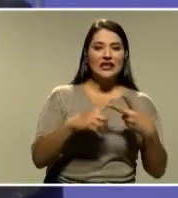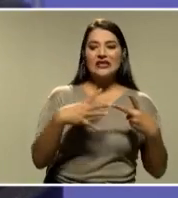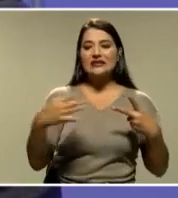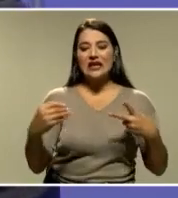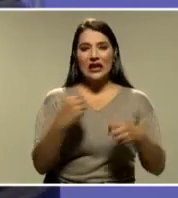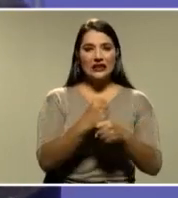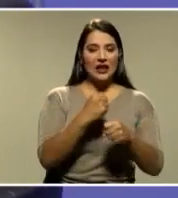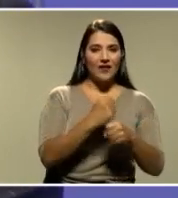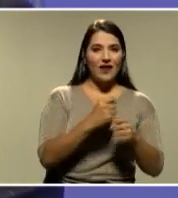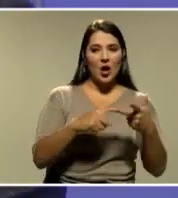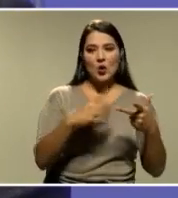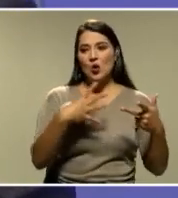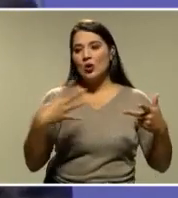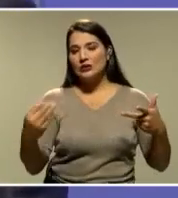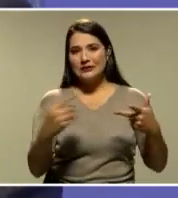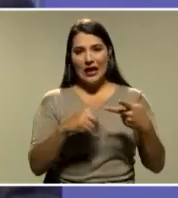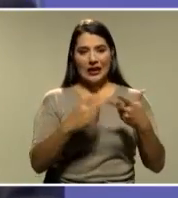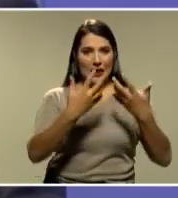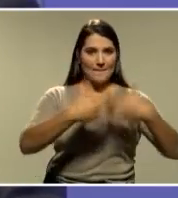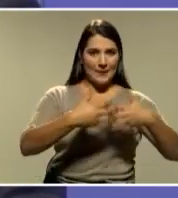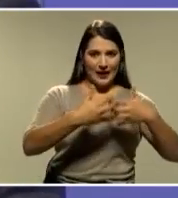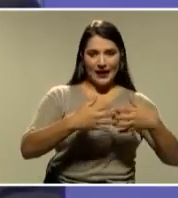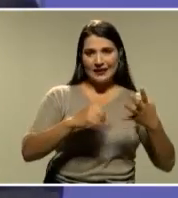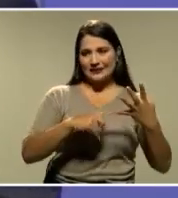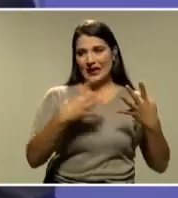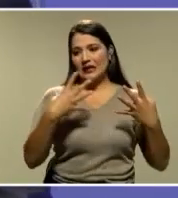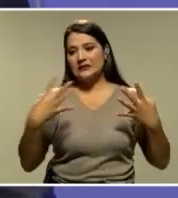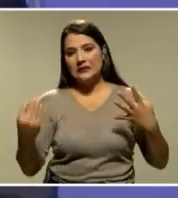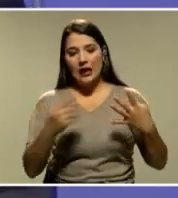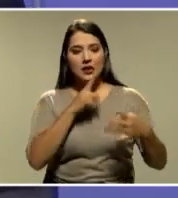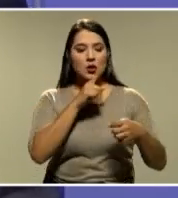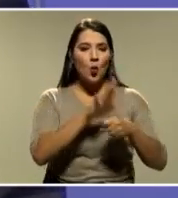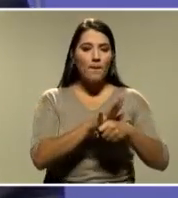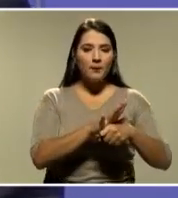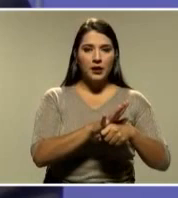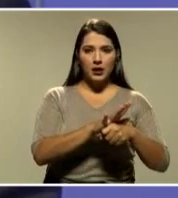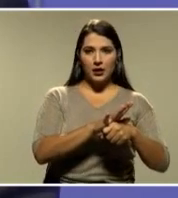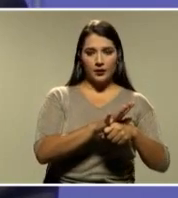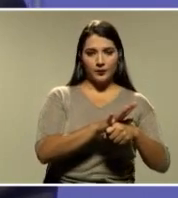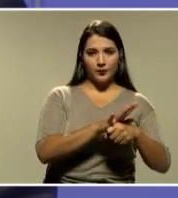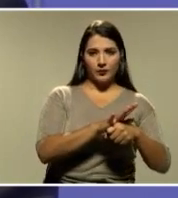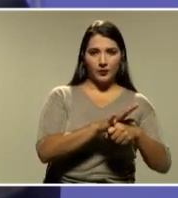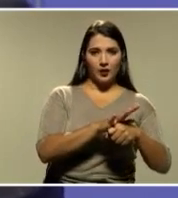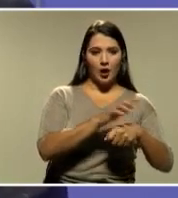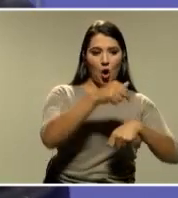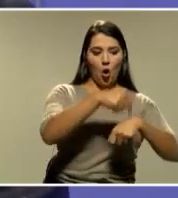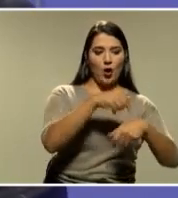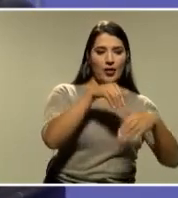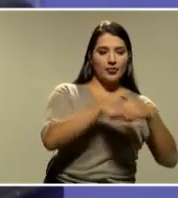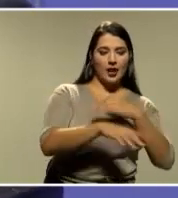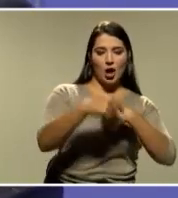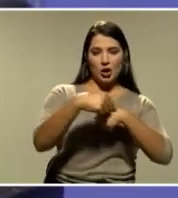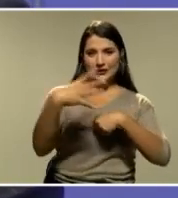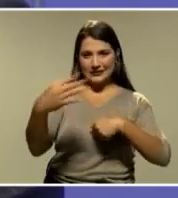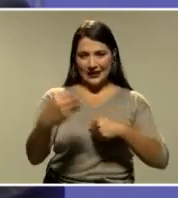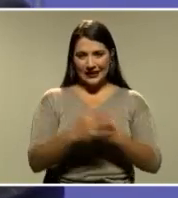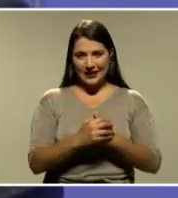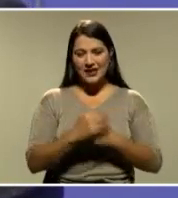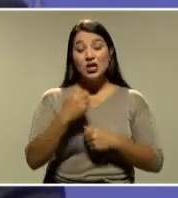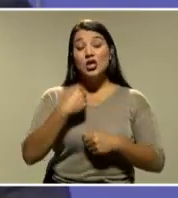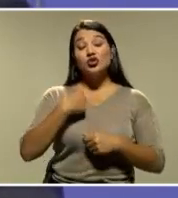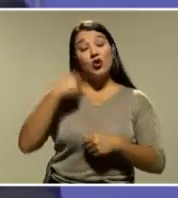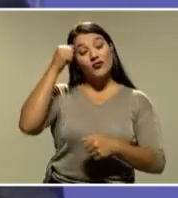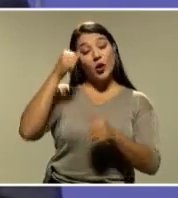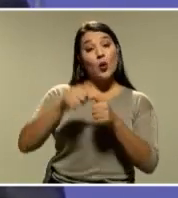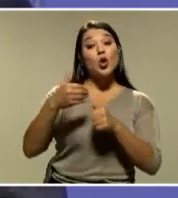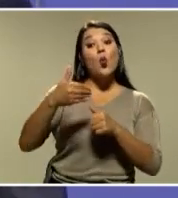planilla, de una rutina de horas X, de horarios X, que incluso me acuerdo que cuando yo comencé en periodismo